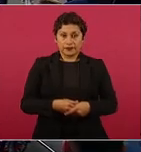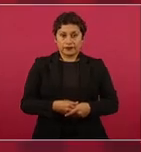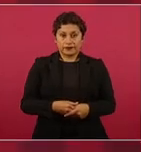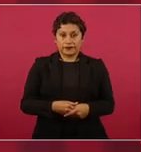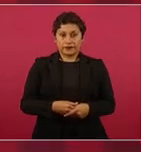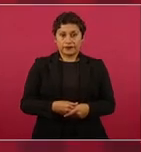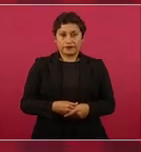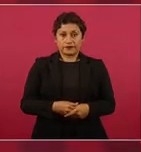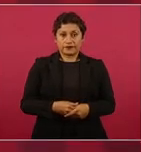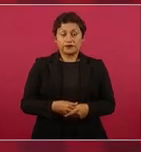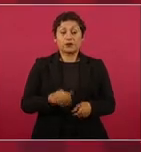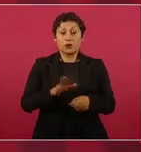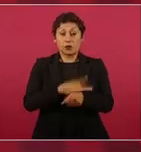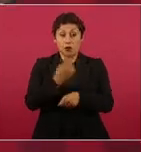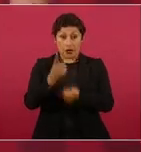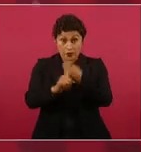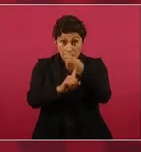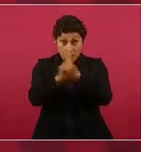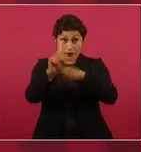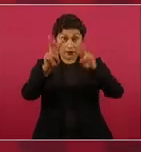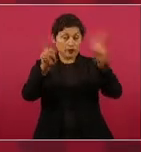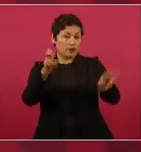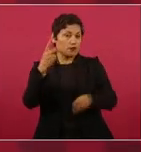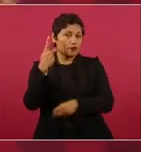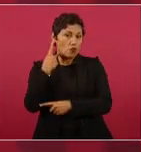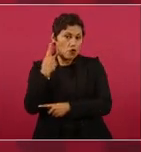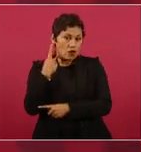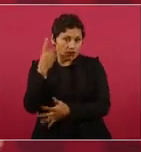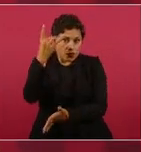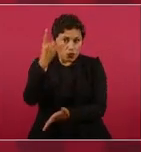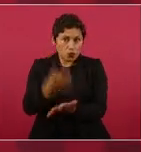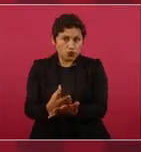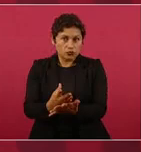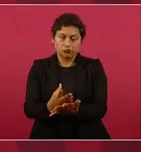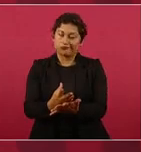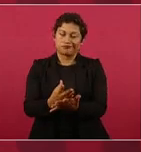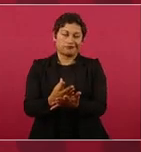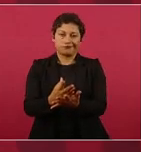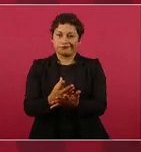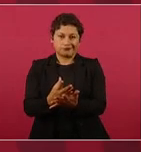ámbito de la vida pública, sino con todos.